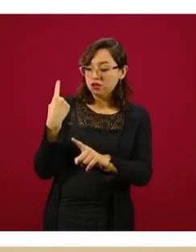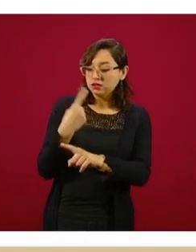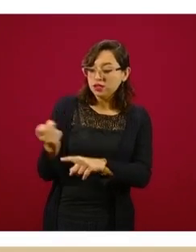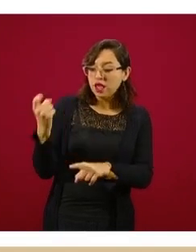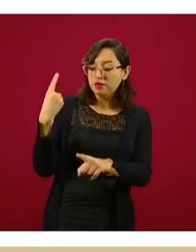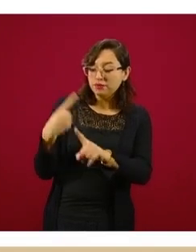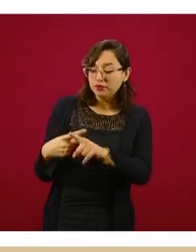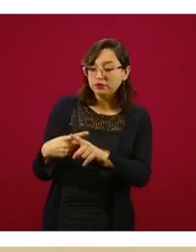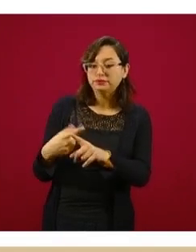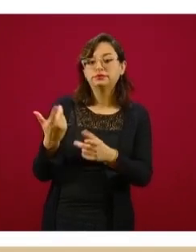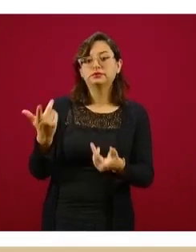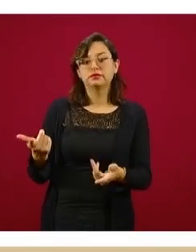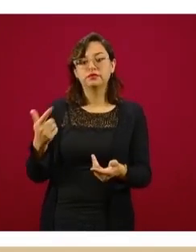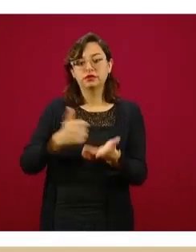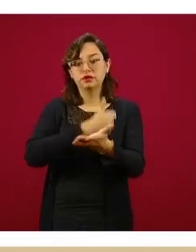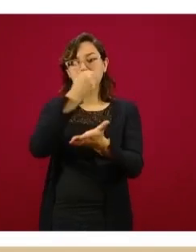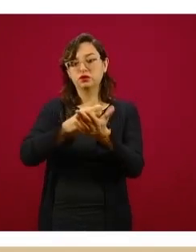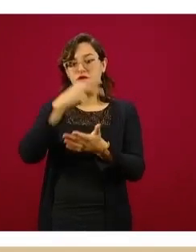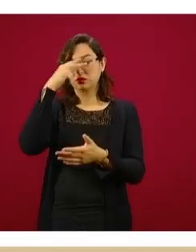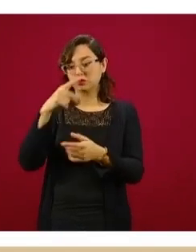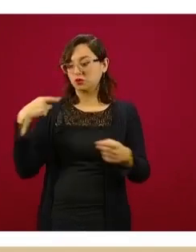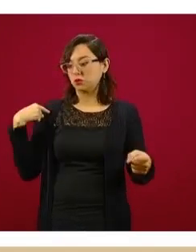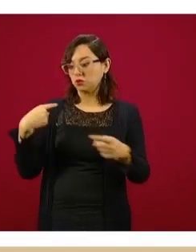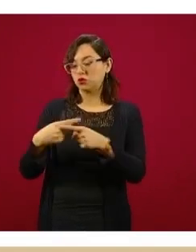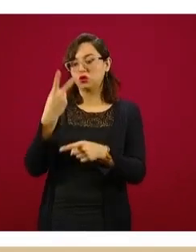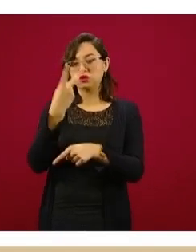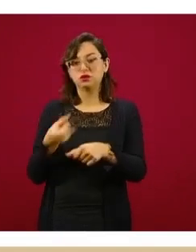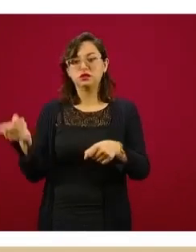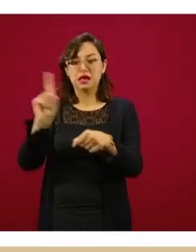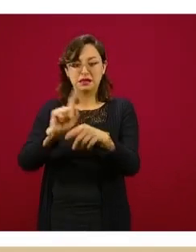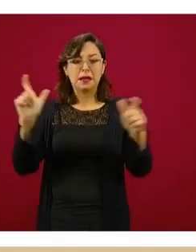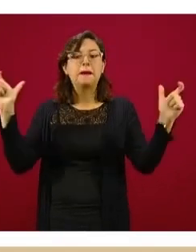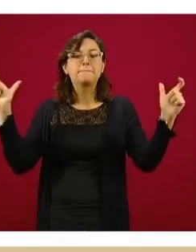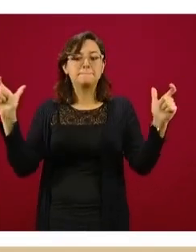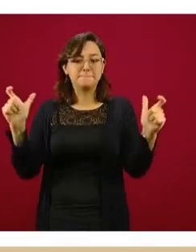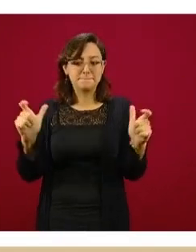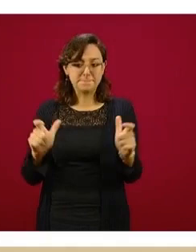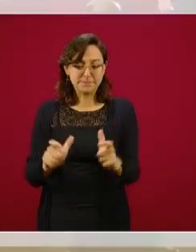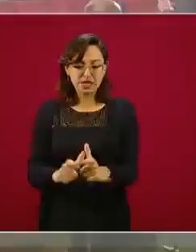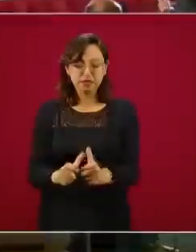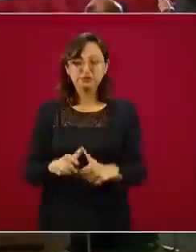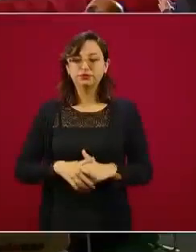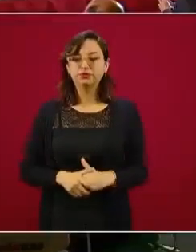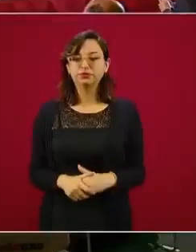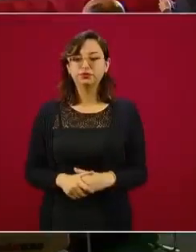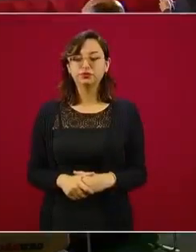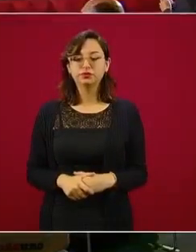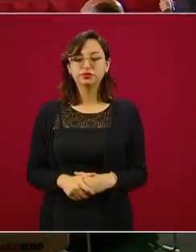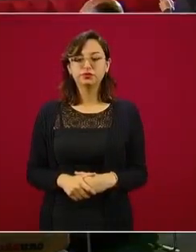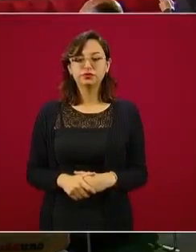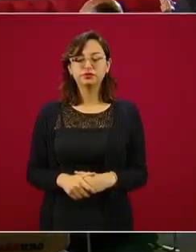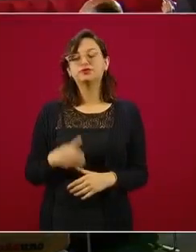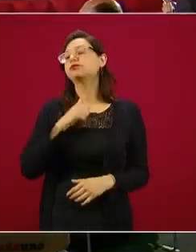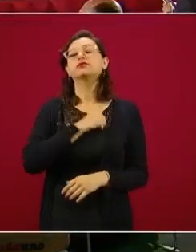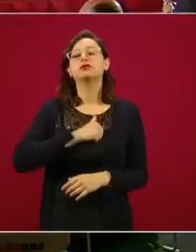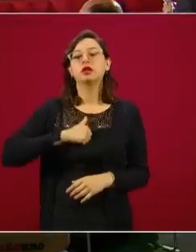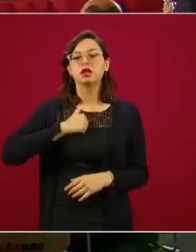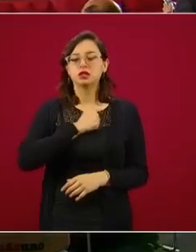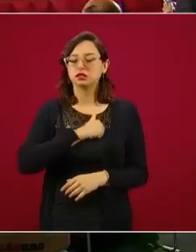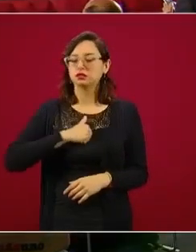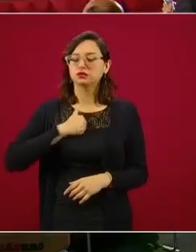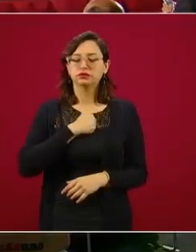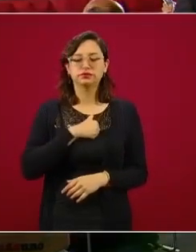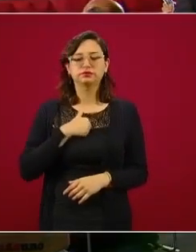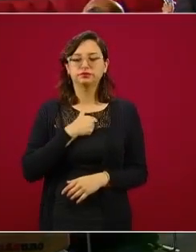a descender en las últimas 48 horas. Las muy desafortunadas